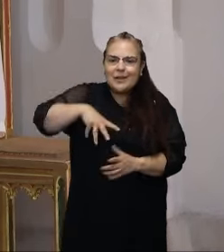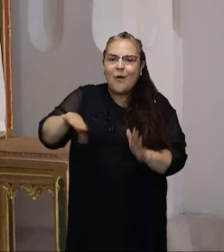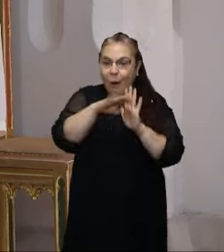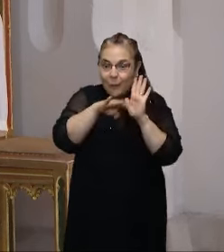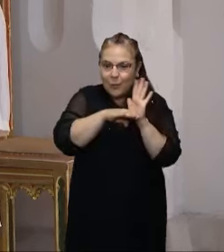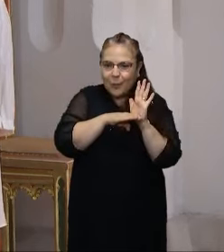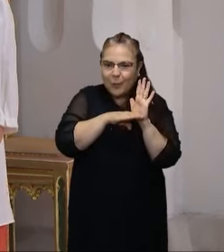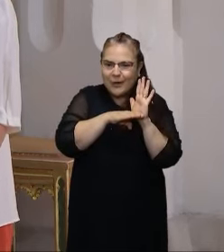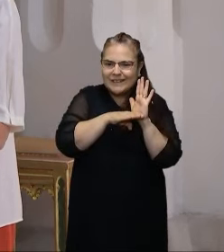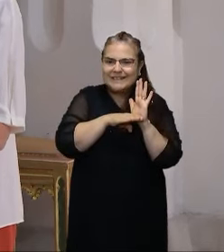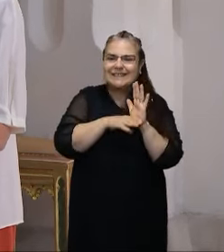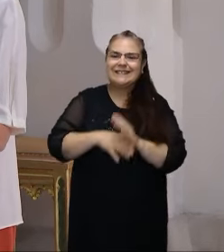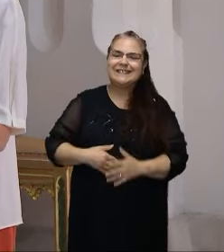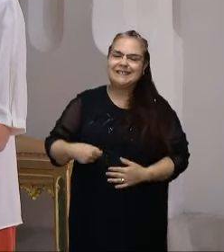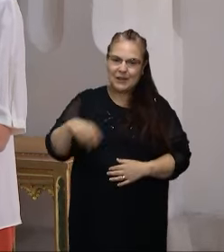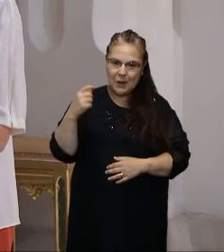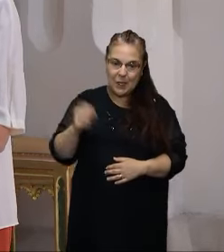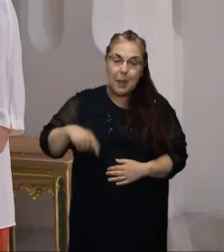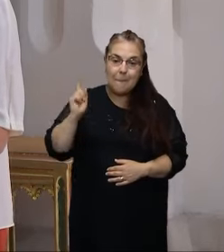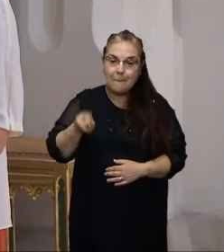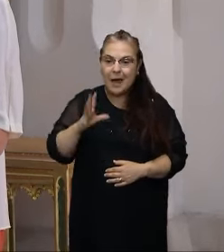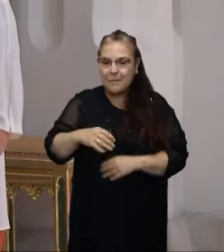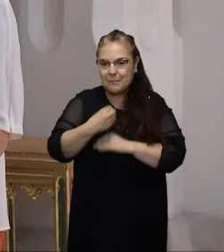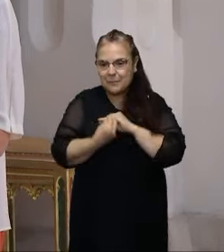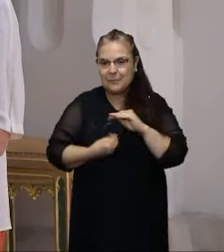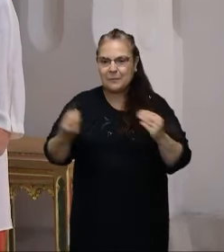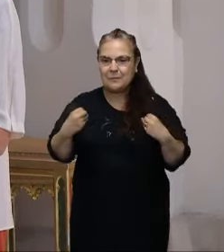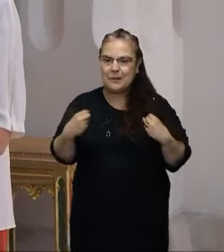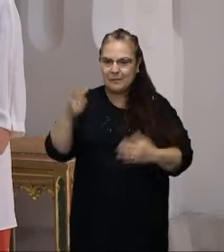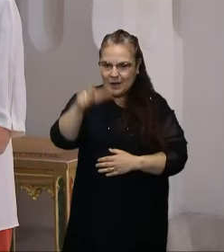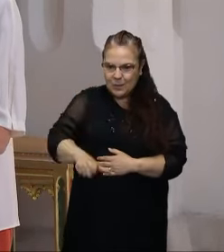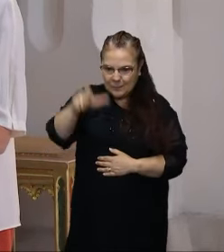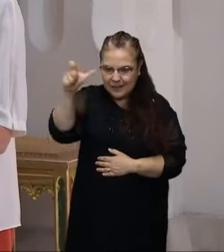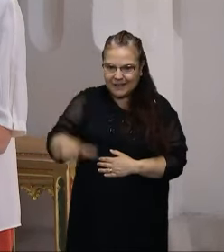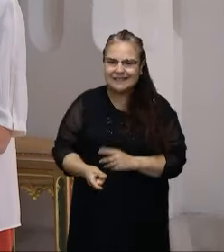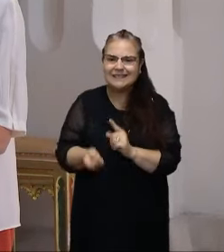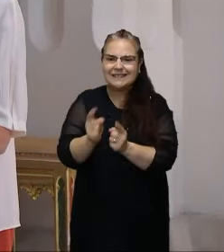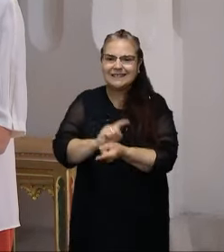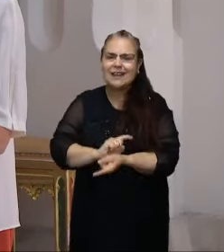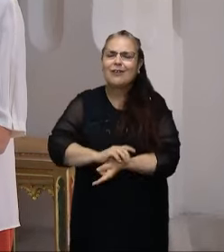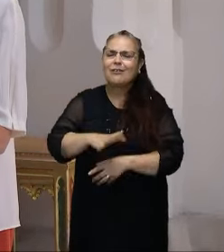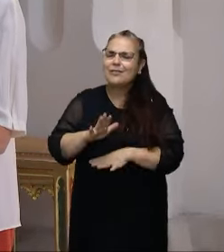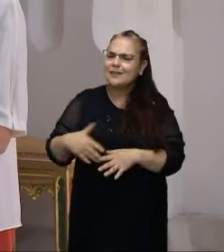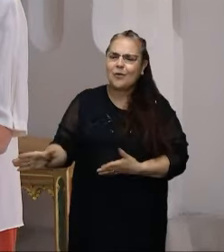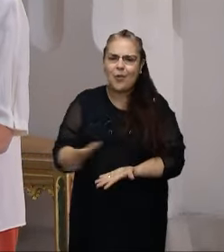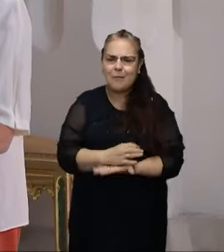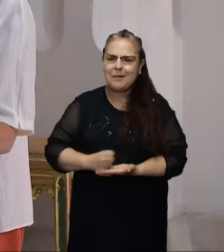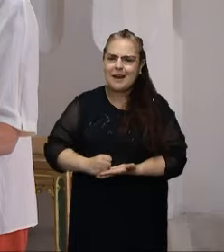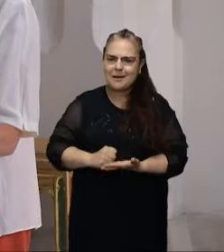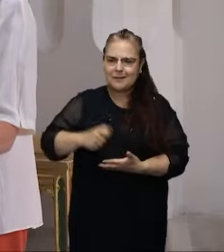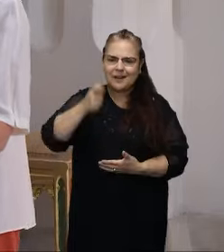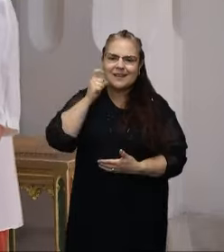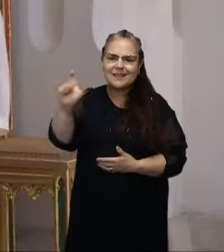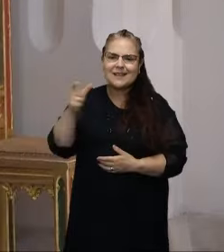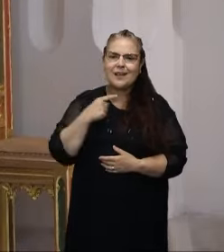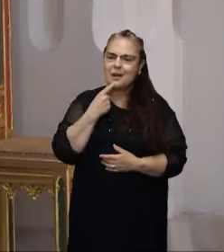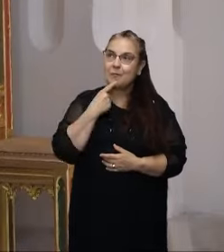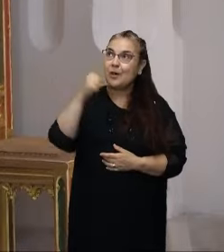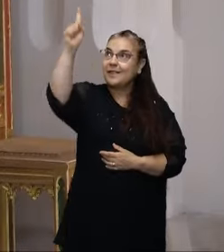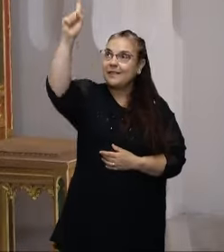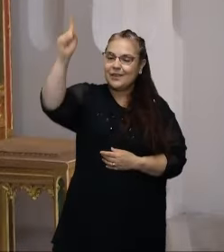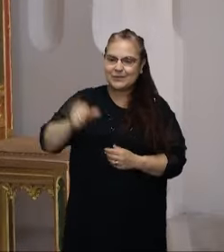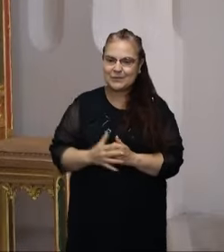mandamientos. No solo de pan vive el hombre, sino de toda palabra que sale de la boca de Dios.